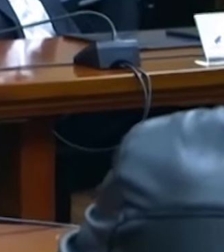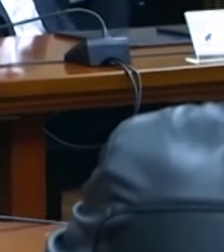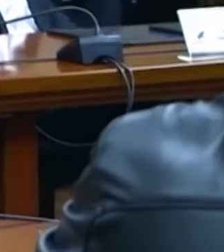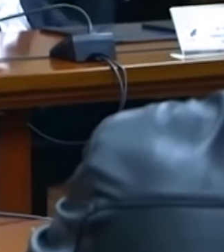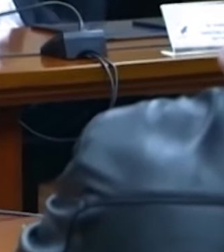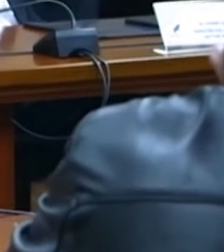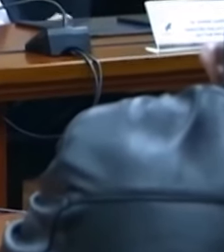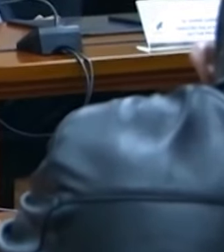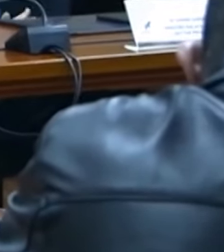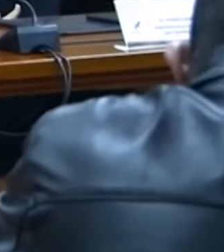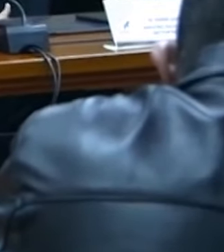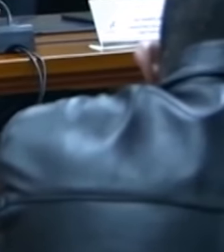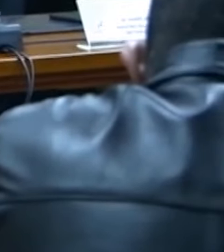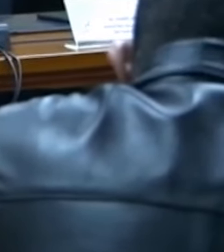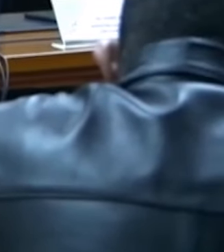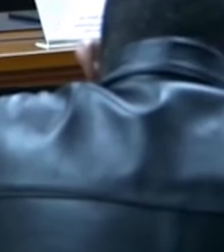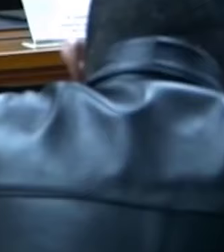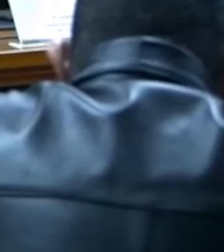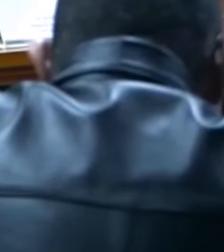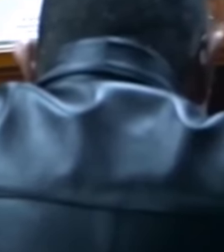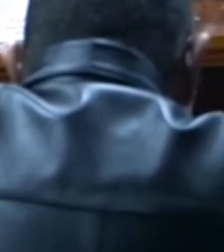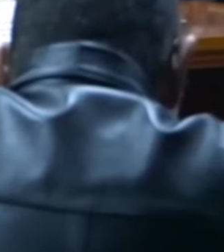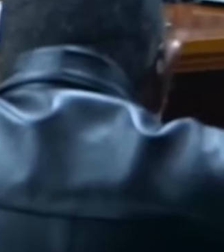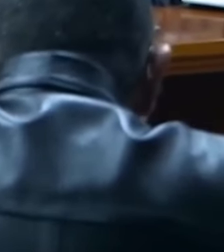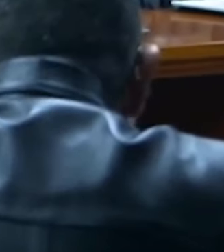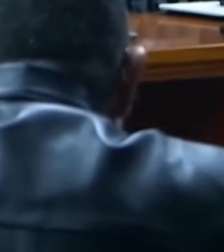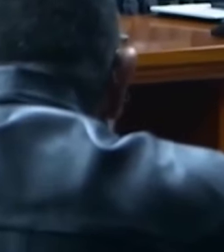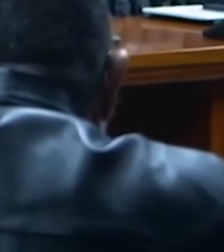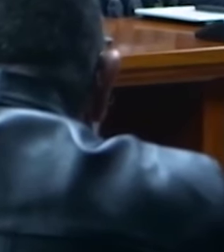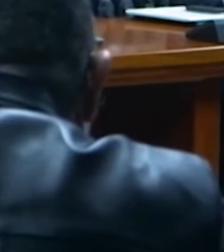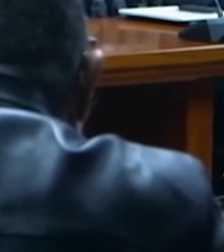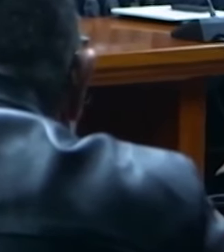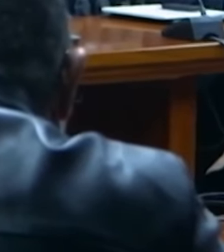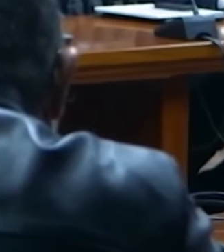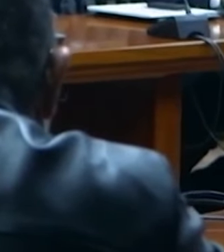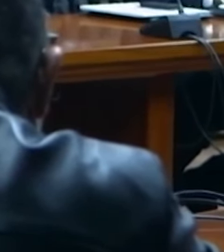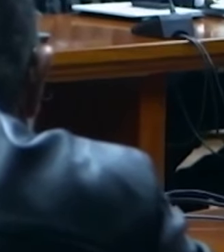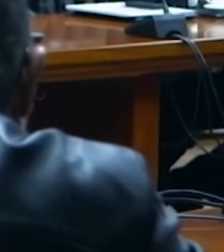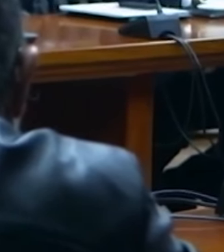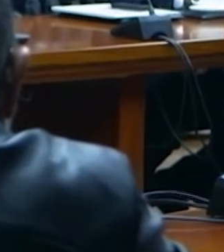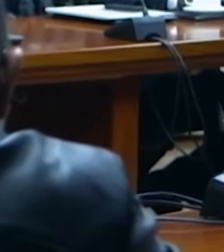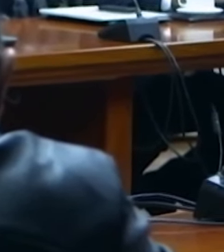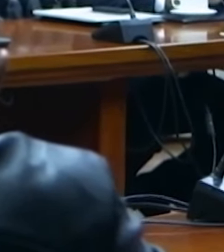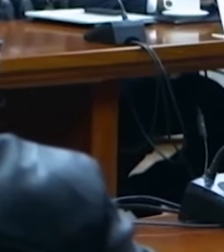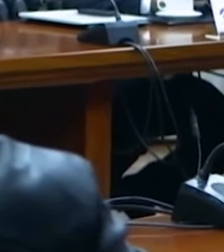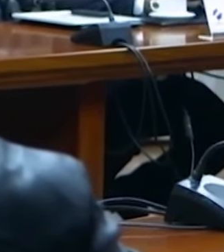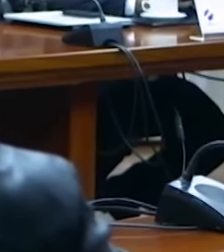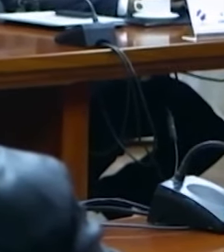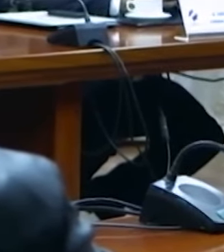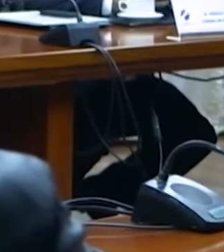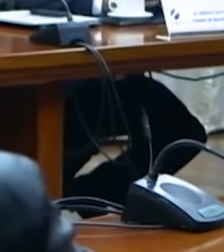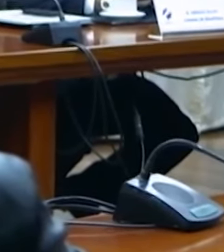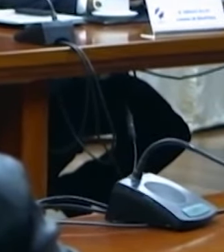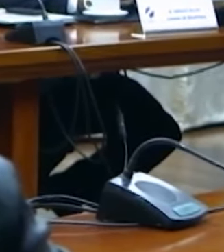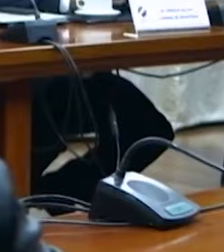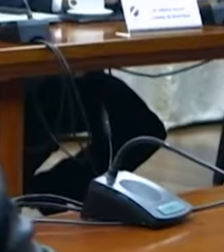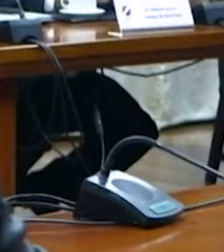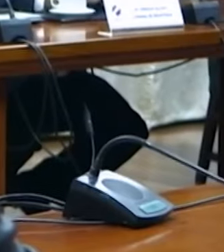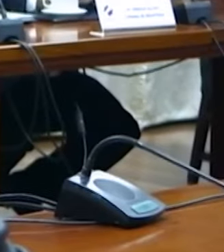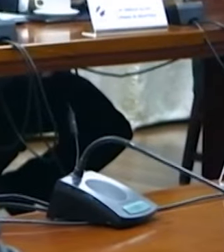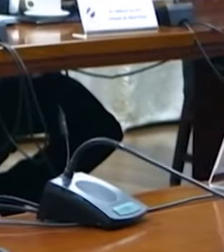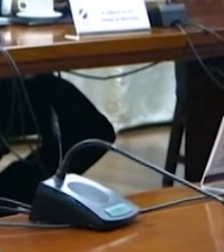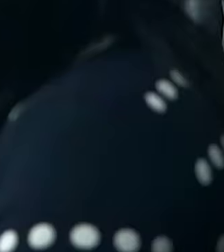800 inquietudes de diversos sectores, principalmente relacionadas con la reactivación económica, creación y protección de empleos, así como